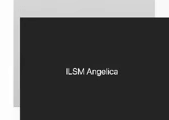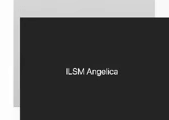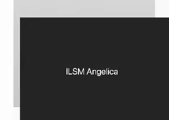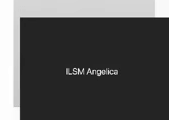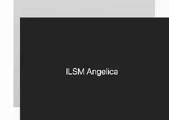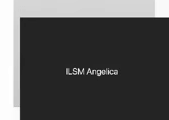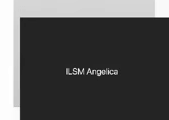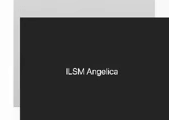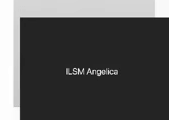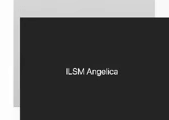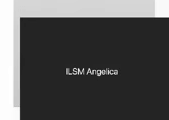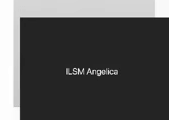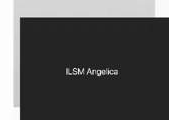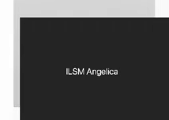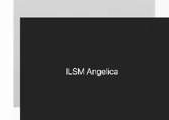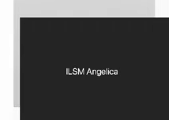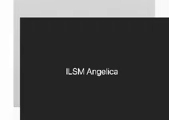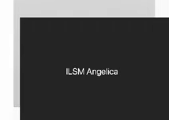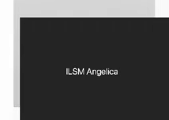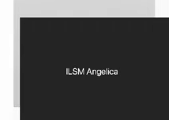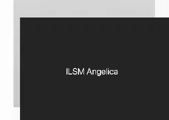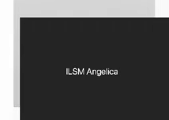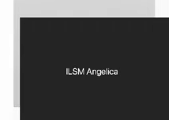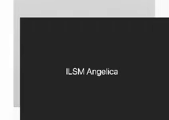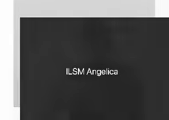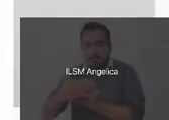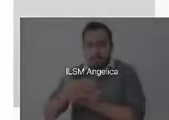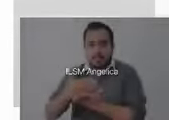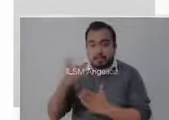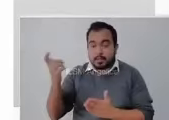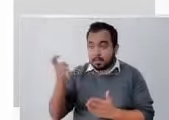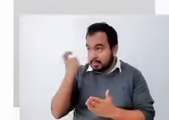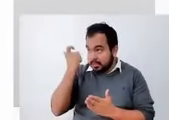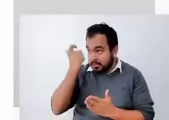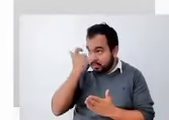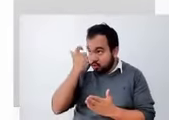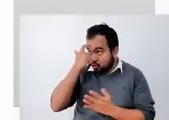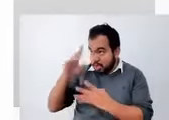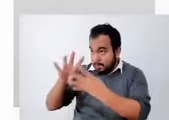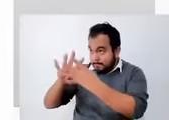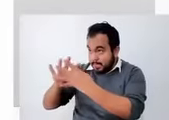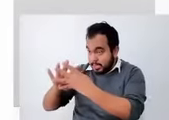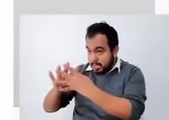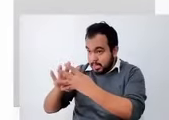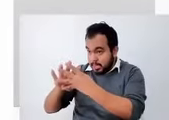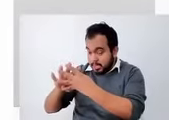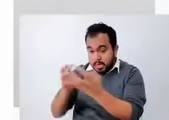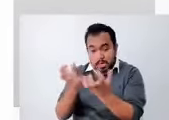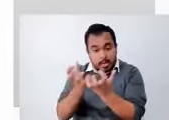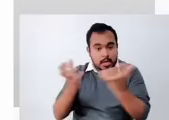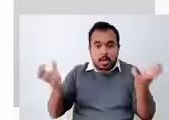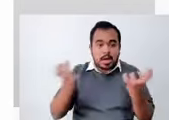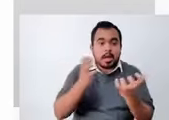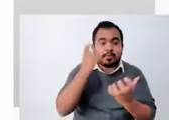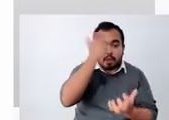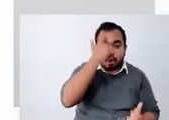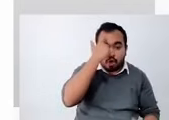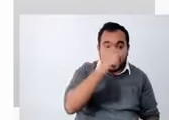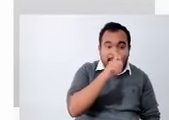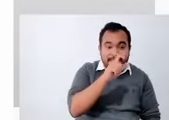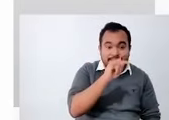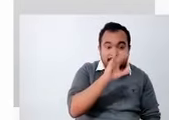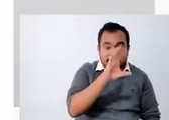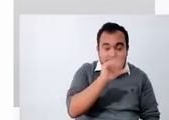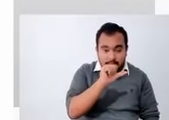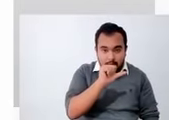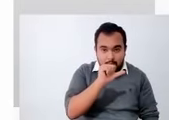aquí viene el punto donde la teoría penal se separa de la teoría ética contemporánea. Porque esos límites salen